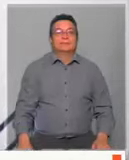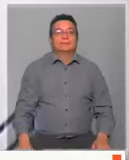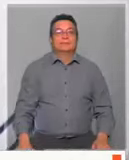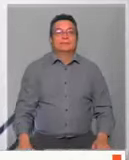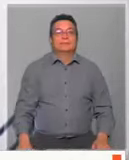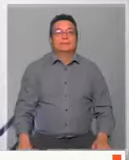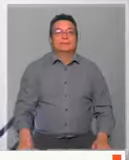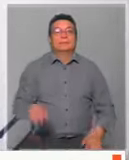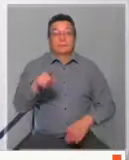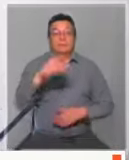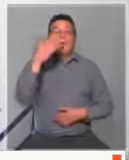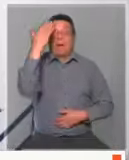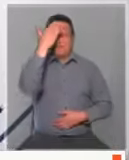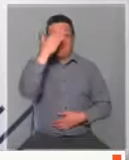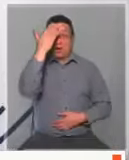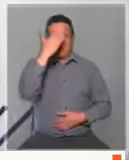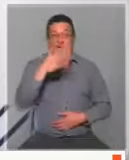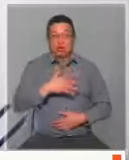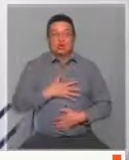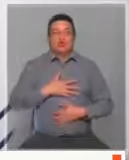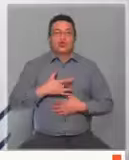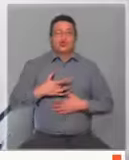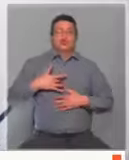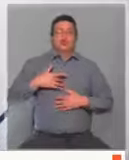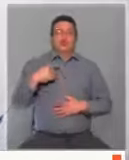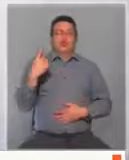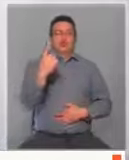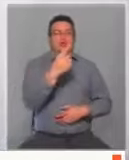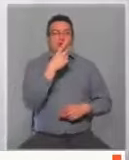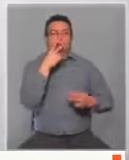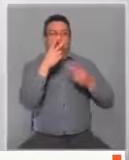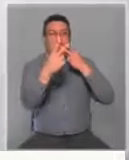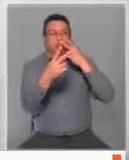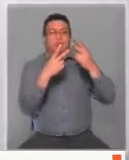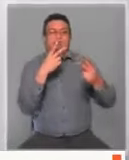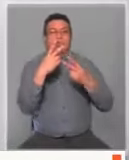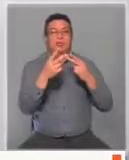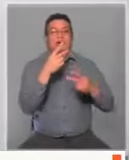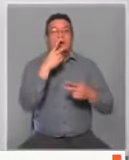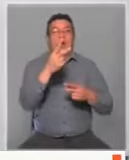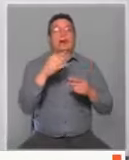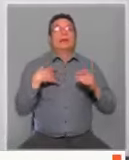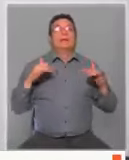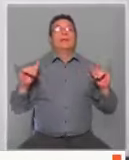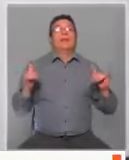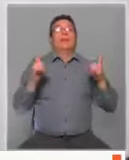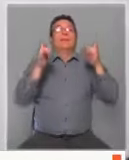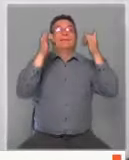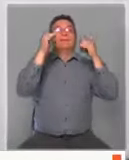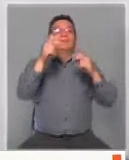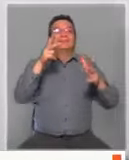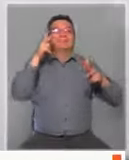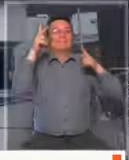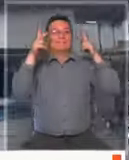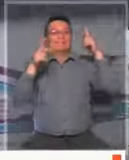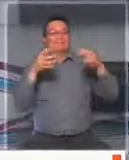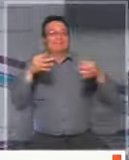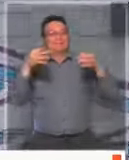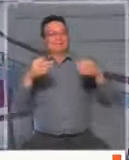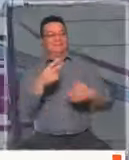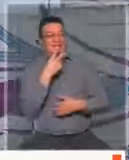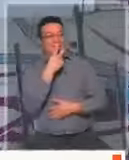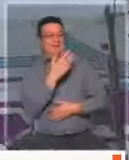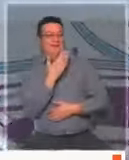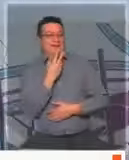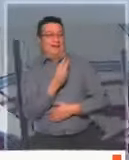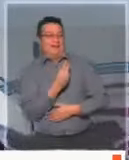Situación que generó preocupación e impacto entre los espectadores que simplemente esperaban divertirse en un espectáculo seguro. El accidente